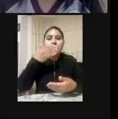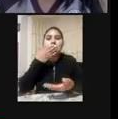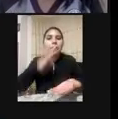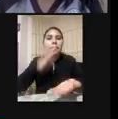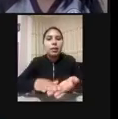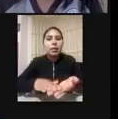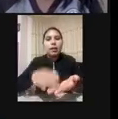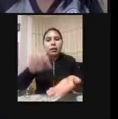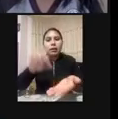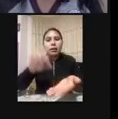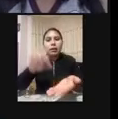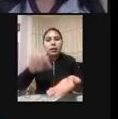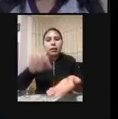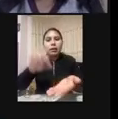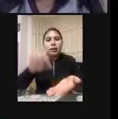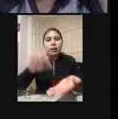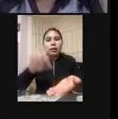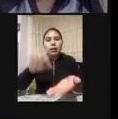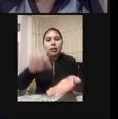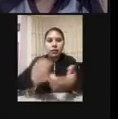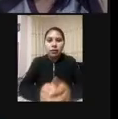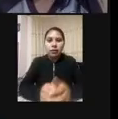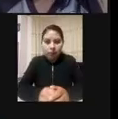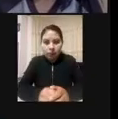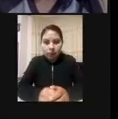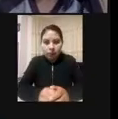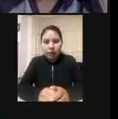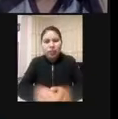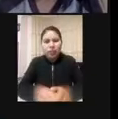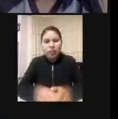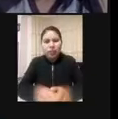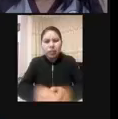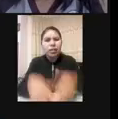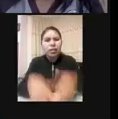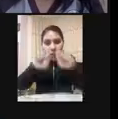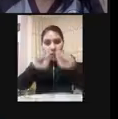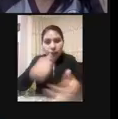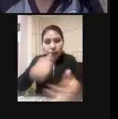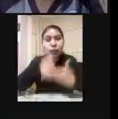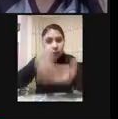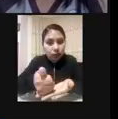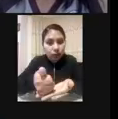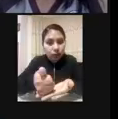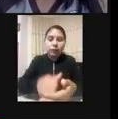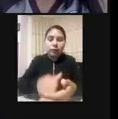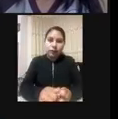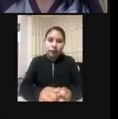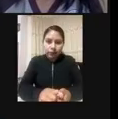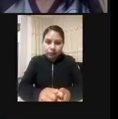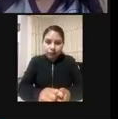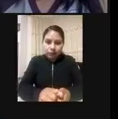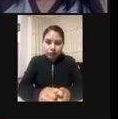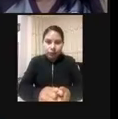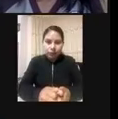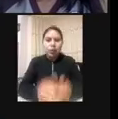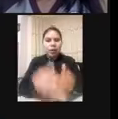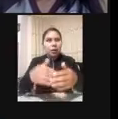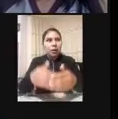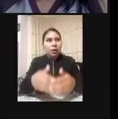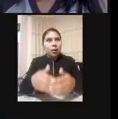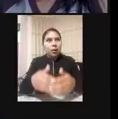saben, pero quieren saber qué más hacer aparte de ahí. Ya tienen un diagnóstico, pero quieren saber cómo van a avanzar y cuál es el